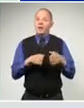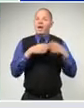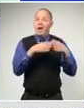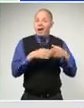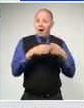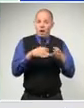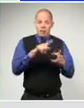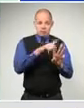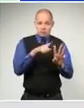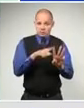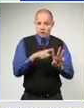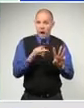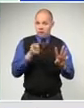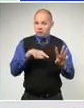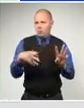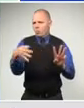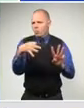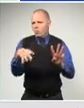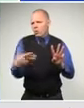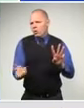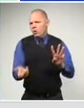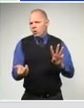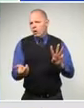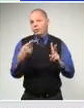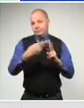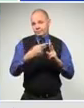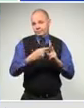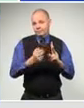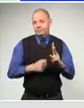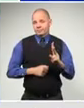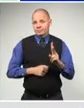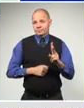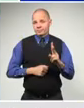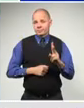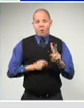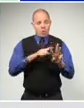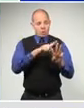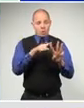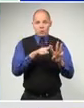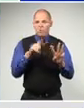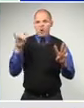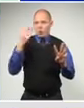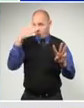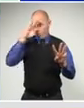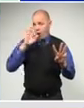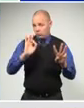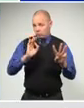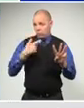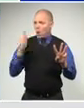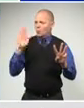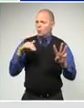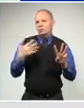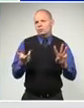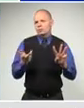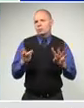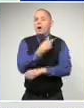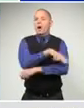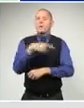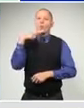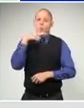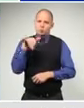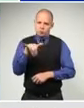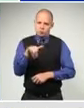3 casos en el municipio de Bayamo, los 3 son viajeros cubanos procedentes de Rusia